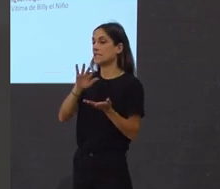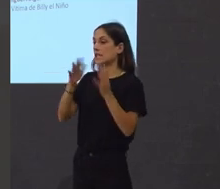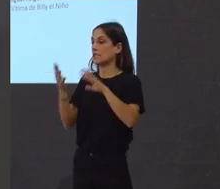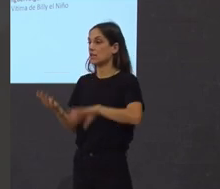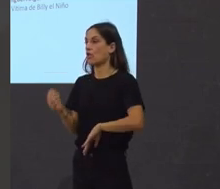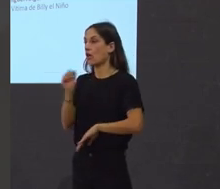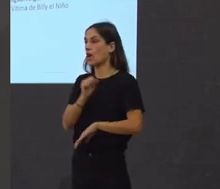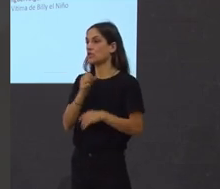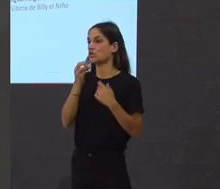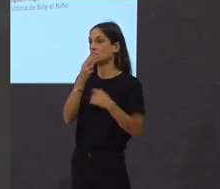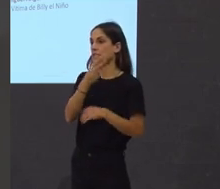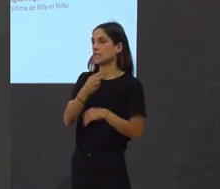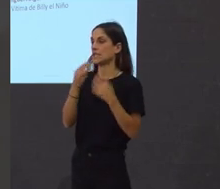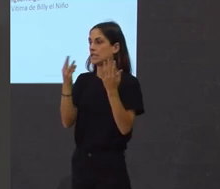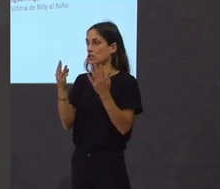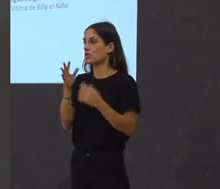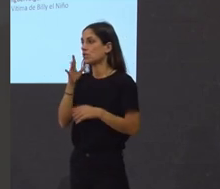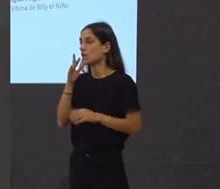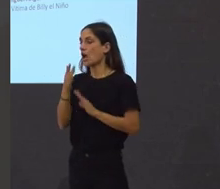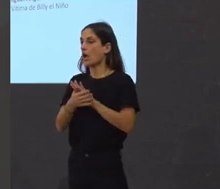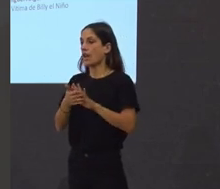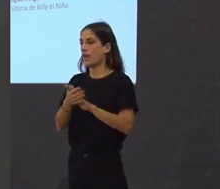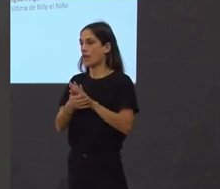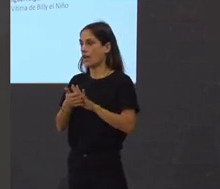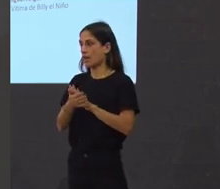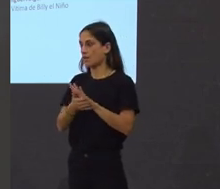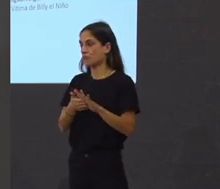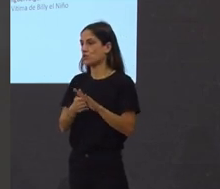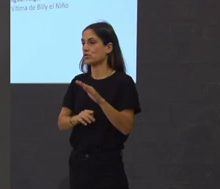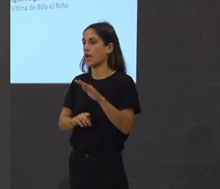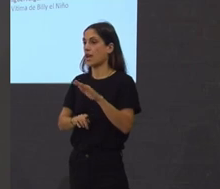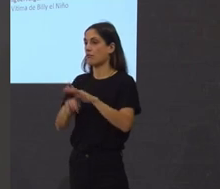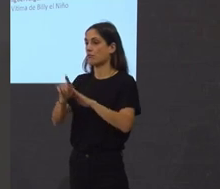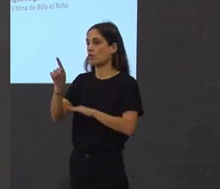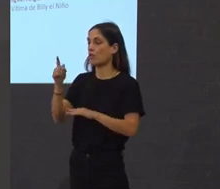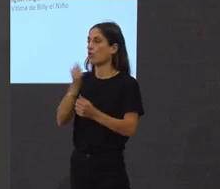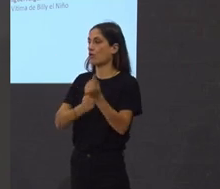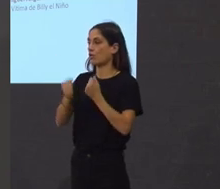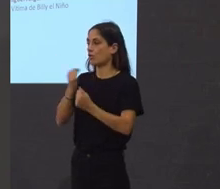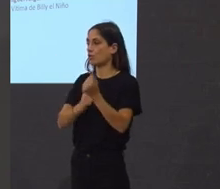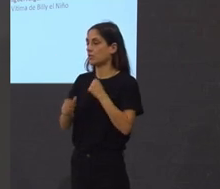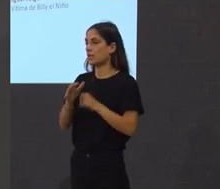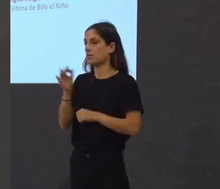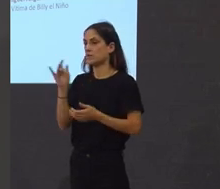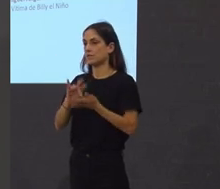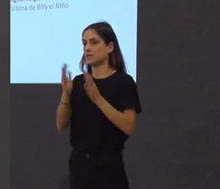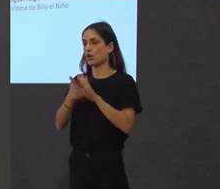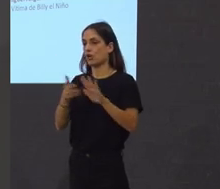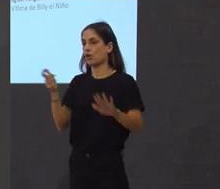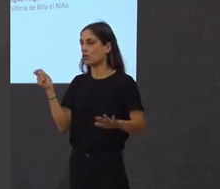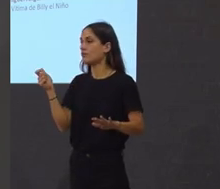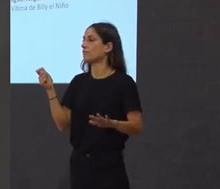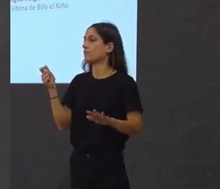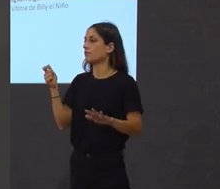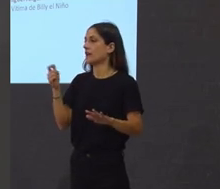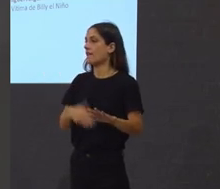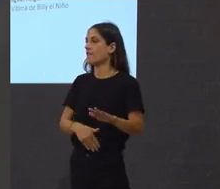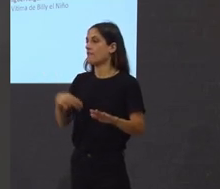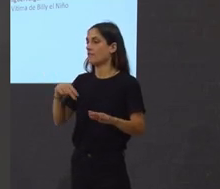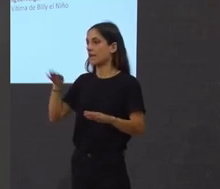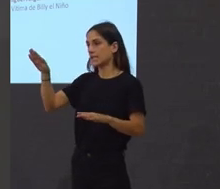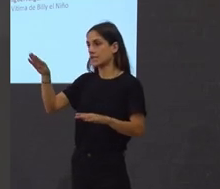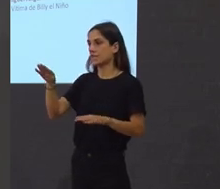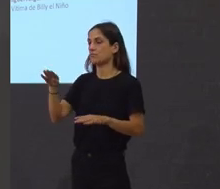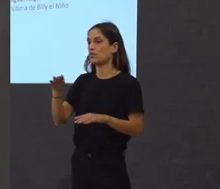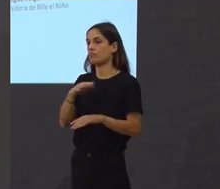ahora vimos fallar después de hablar de la corrupción económica de robo que fisio franquismo dos bens y hasta da nosa